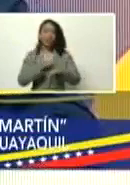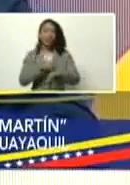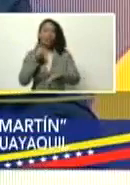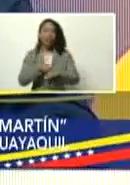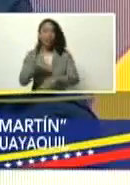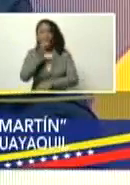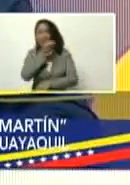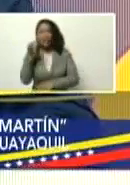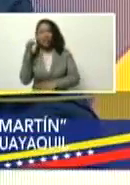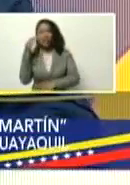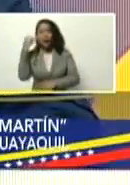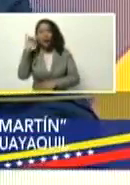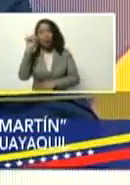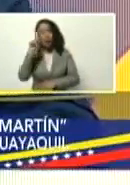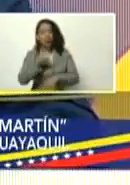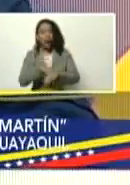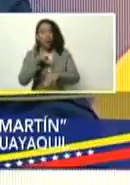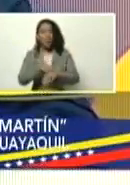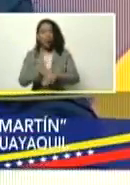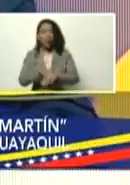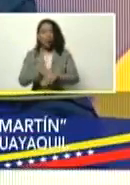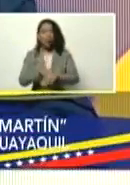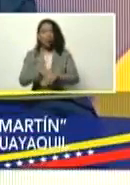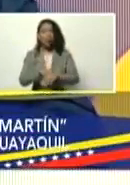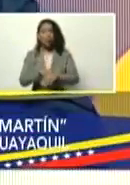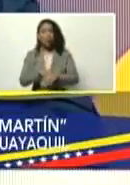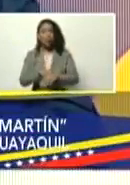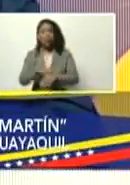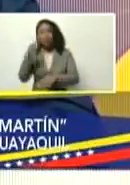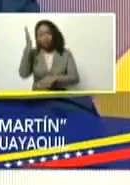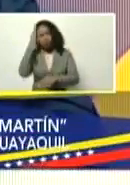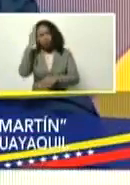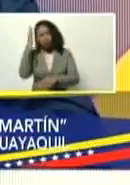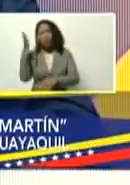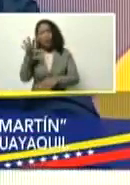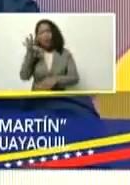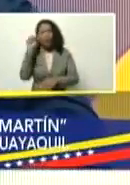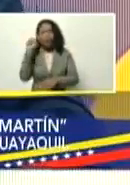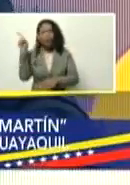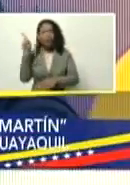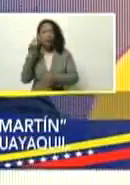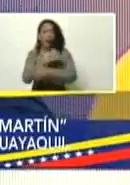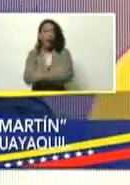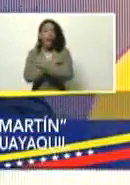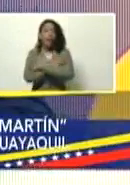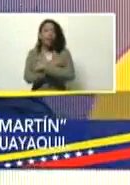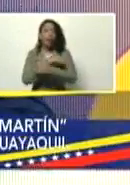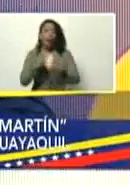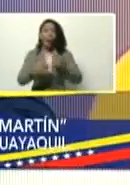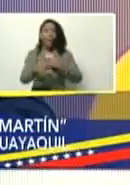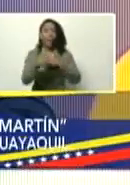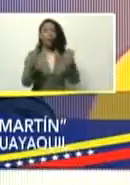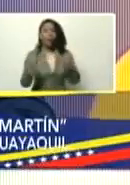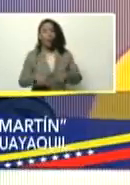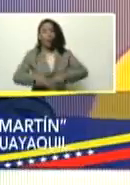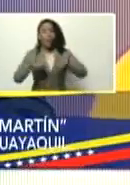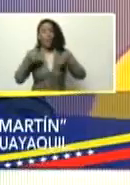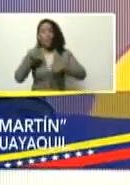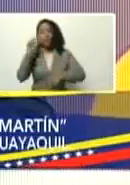extraordinaria, tal vez más de una década, en los 2000. Supimos comprender aquel abrazo ampliando el Mercosur y